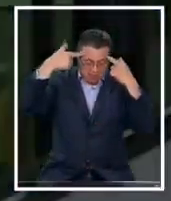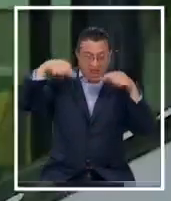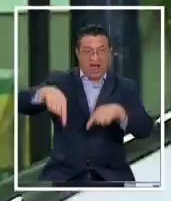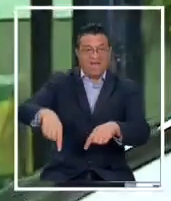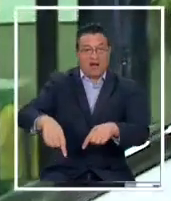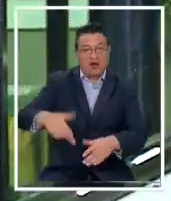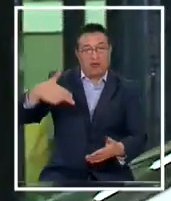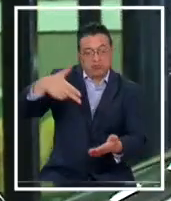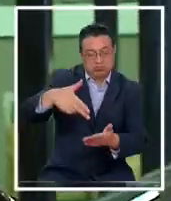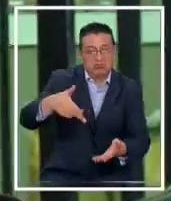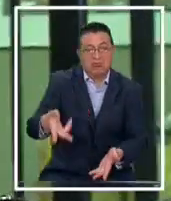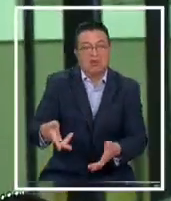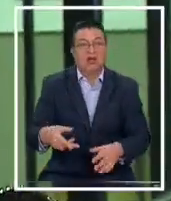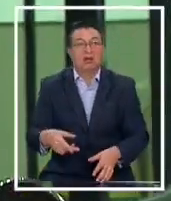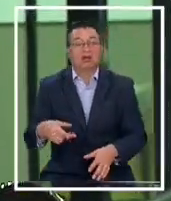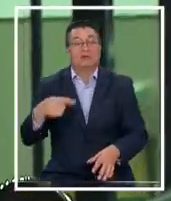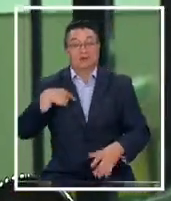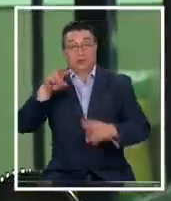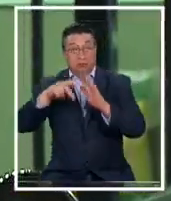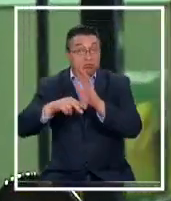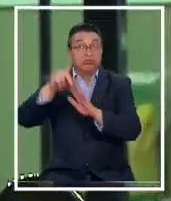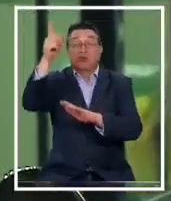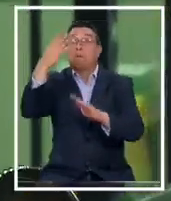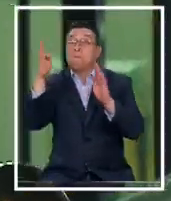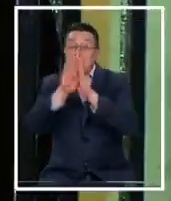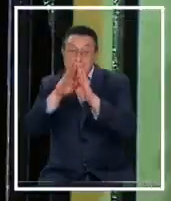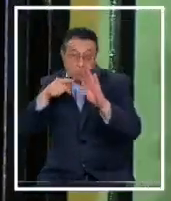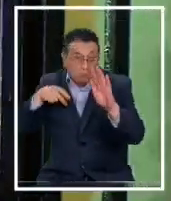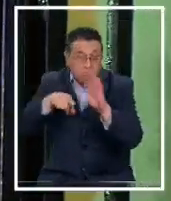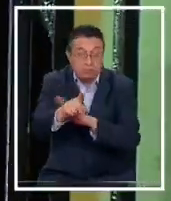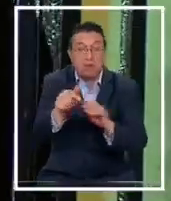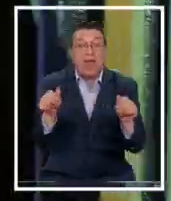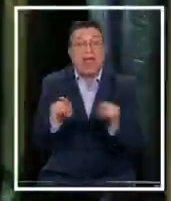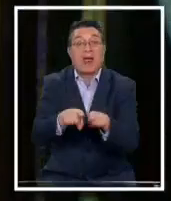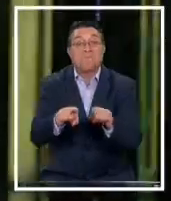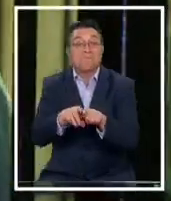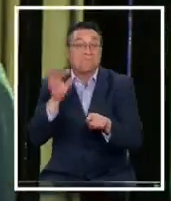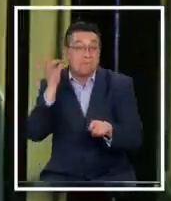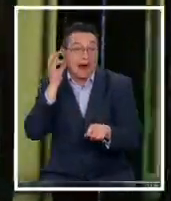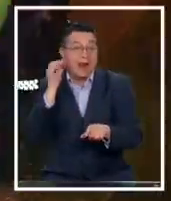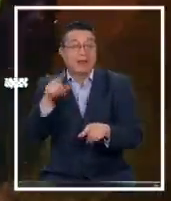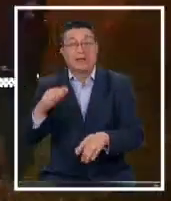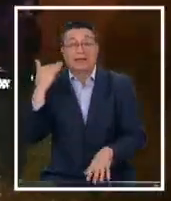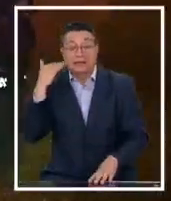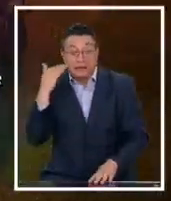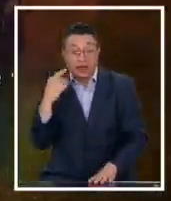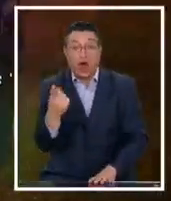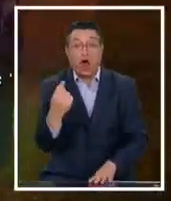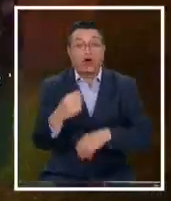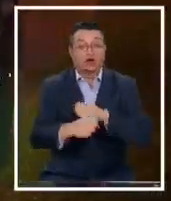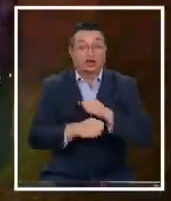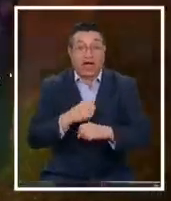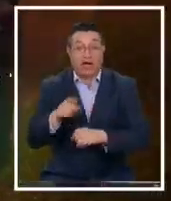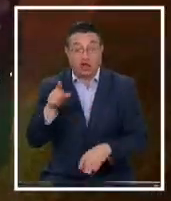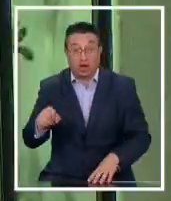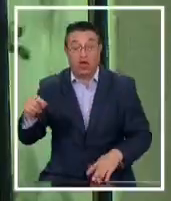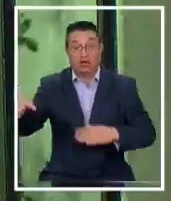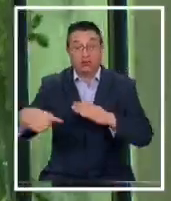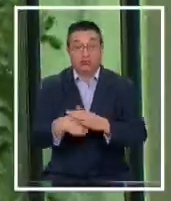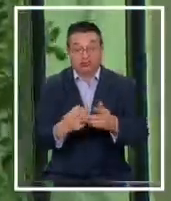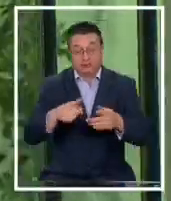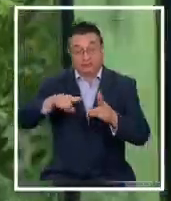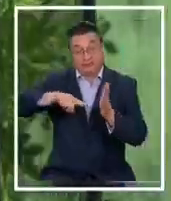piso. Javiera subió a esconderse a una habitación donde estaba su hermana cuando un niño de no más de 11 años dice, con